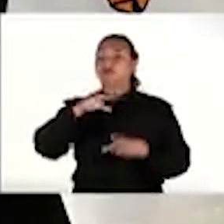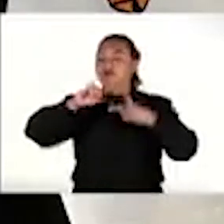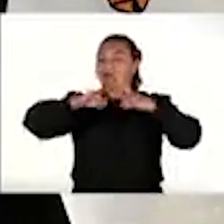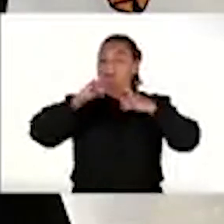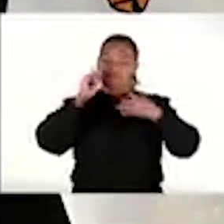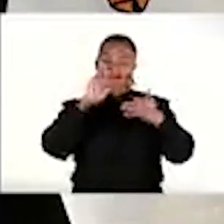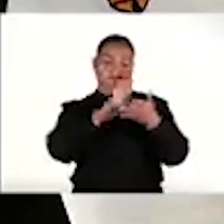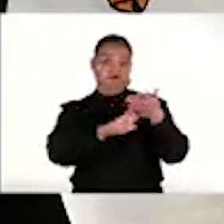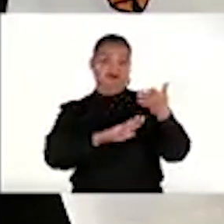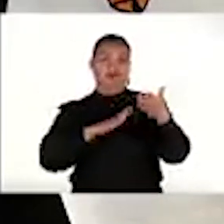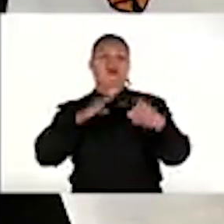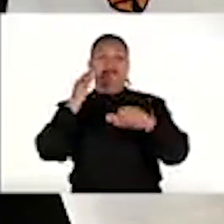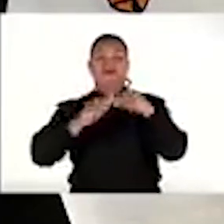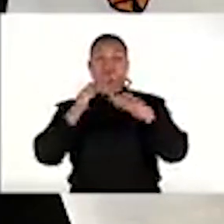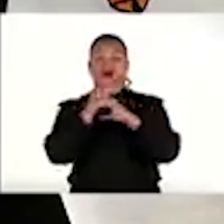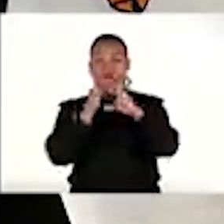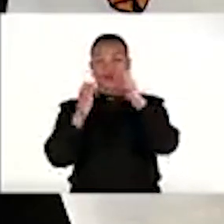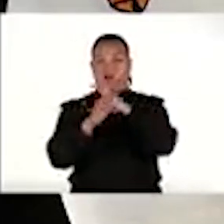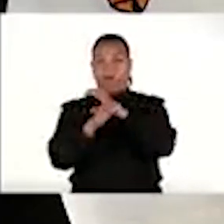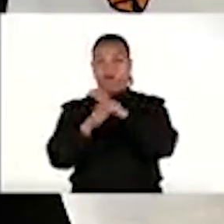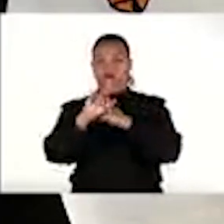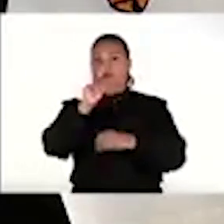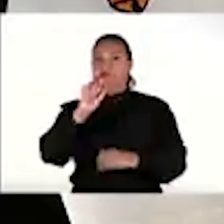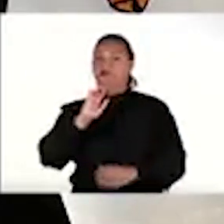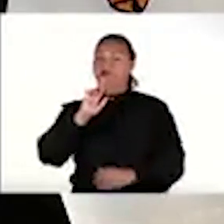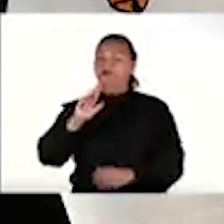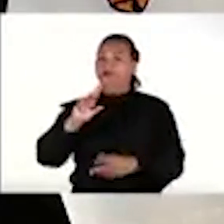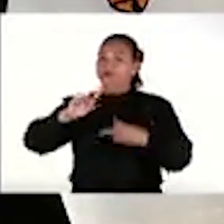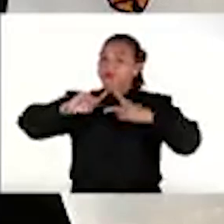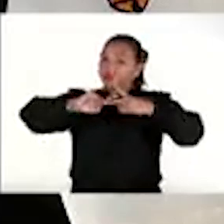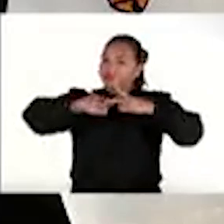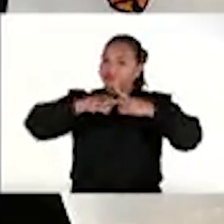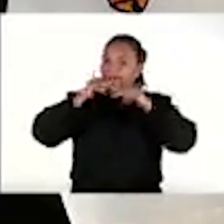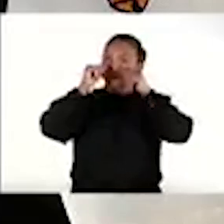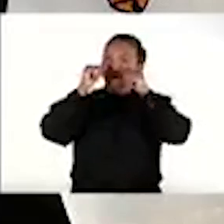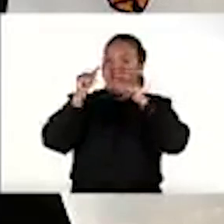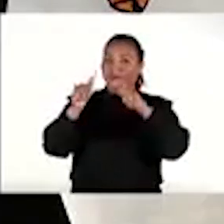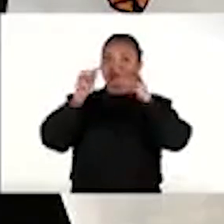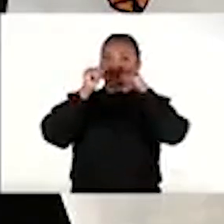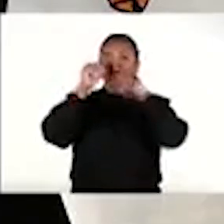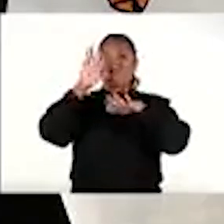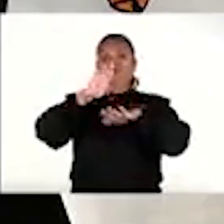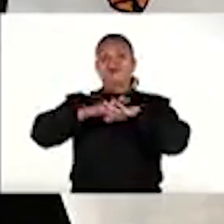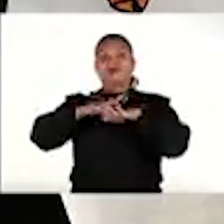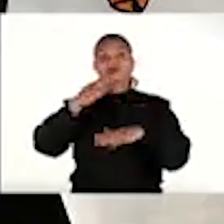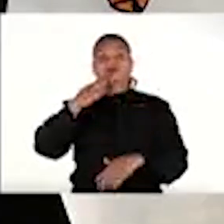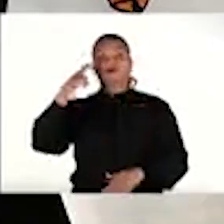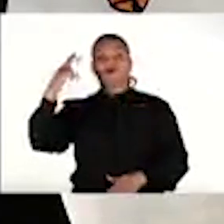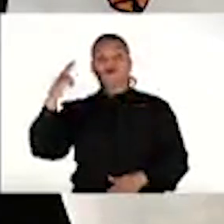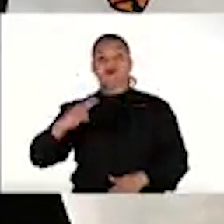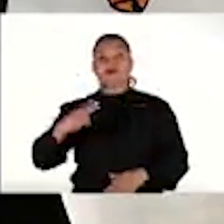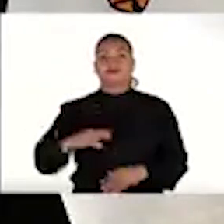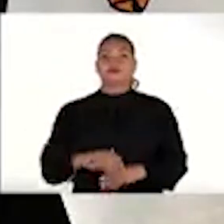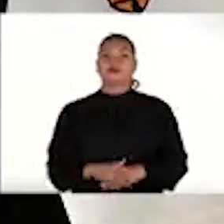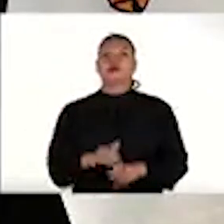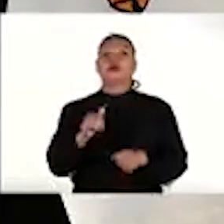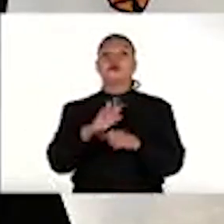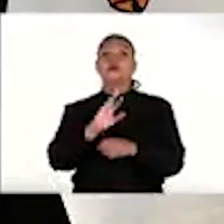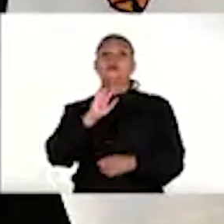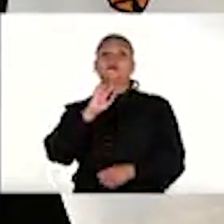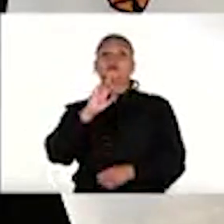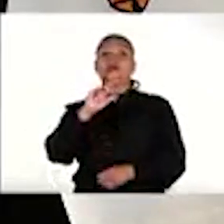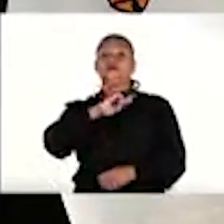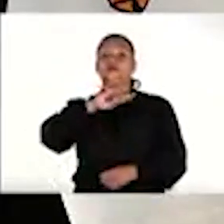carencias, las ponderamos y de forma colectiva iniciamos la atención a lo más urgente, la dignificación de